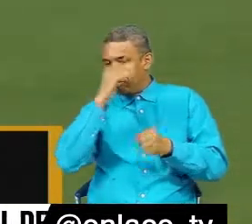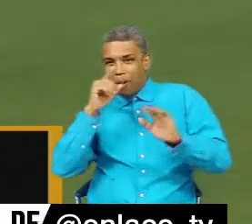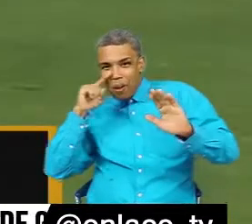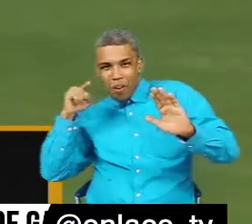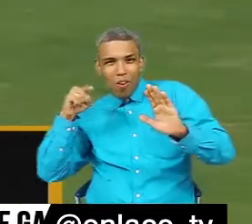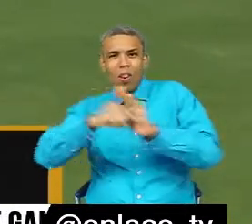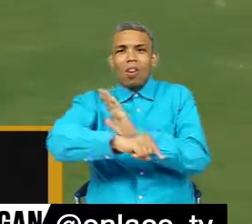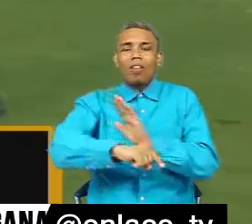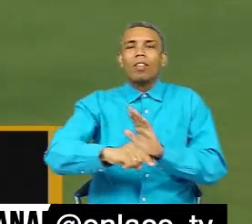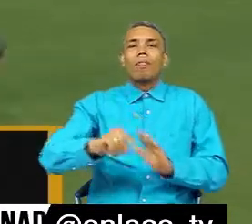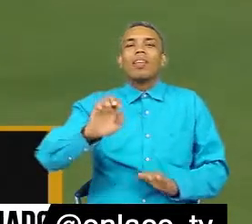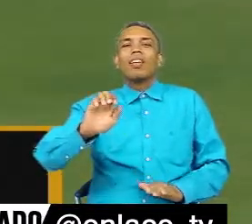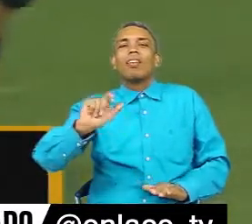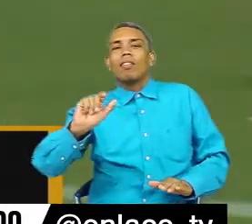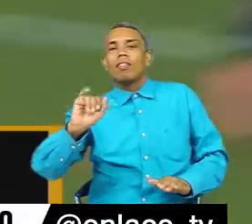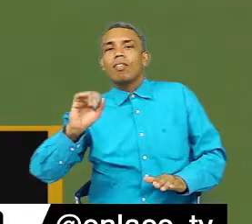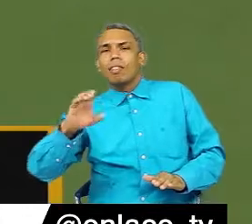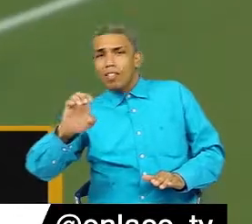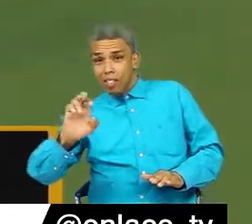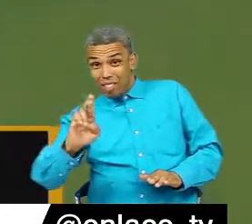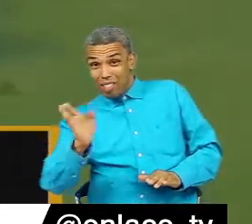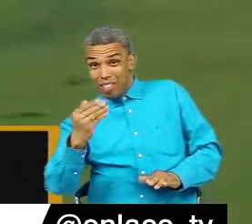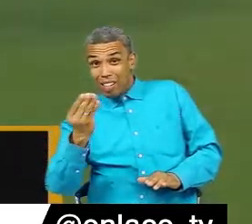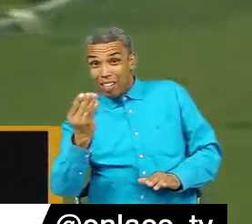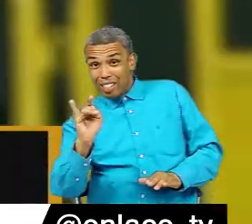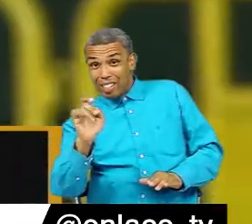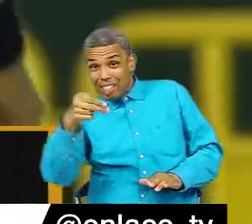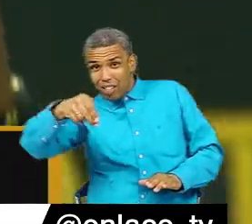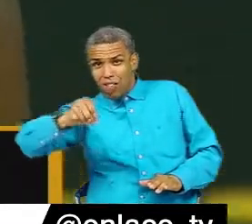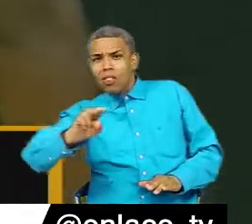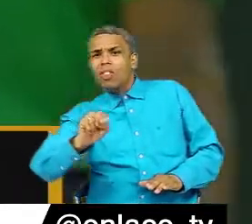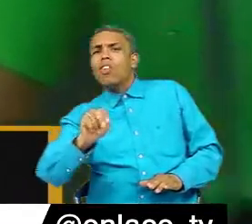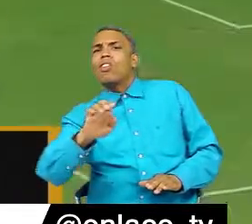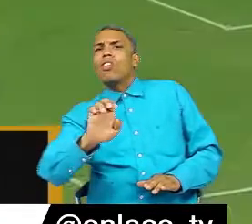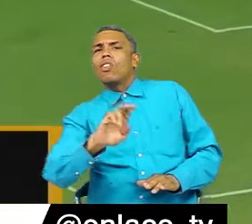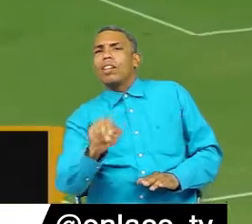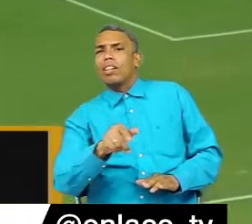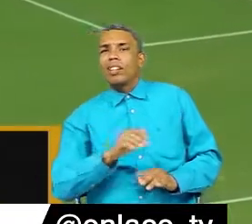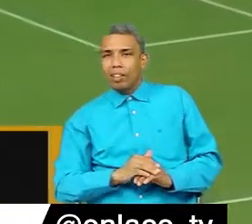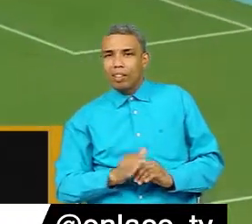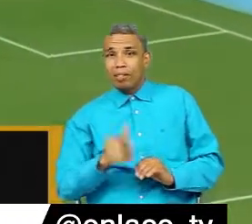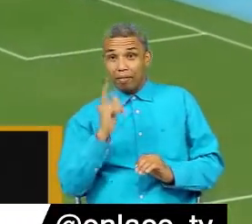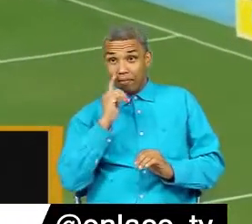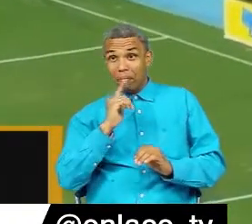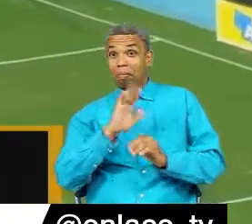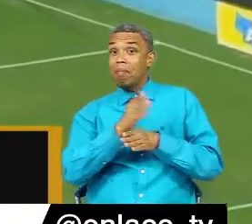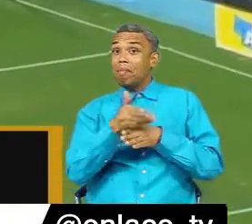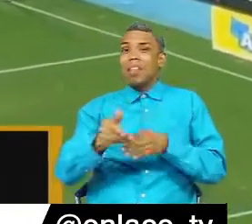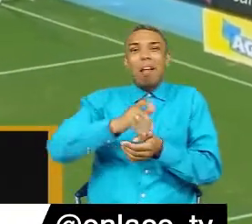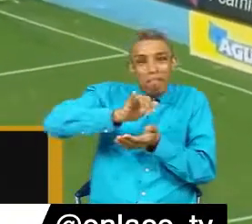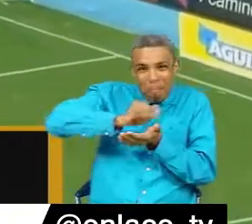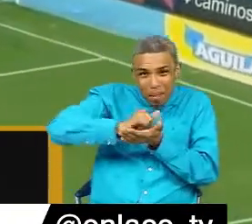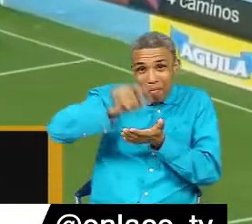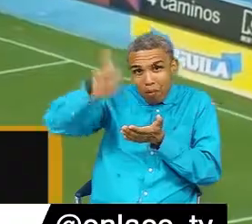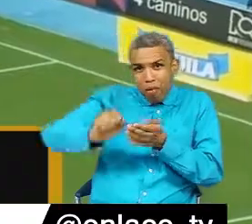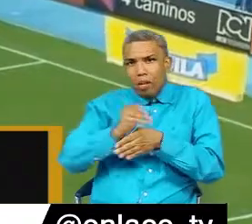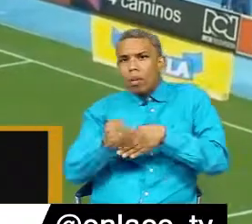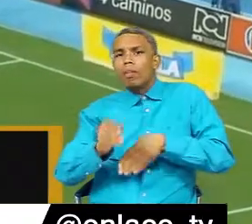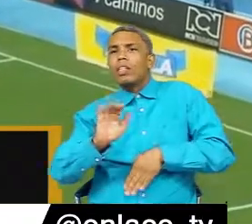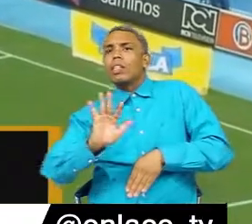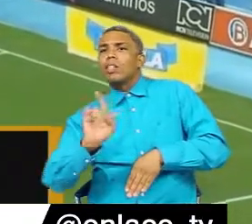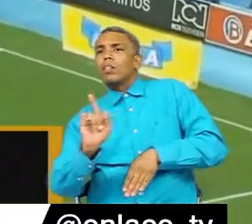de Elíser Quiñones! ¡Arboleda que cruza! Y el que es caballero repite y a los 51 minutos